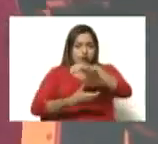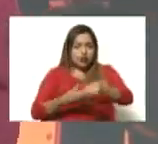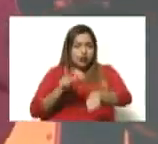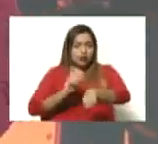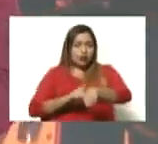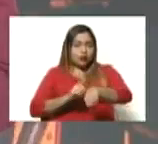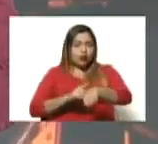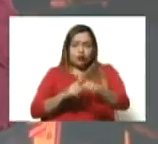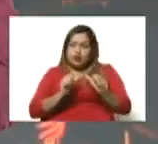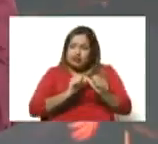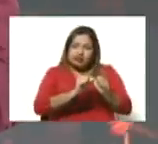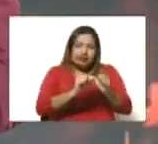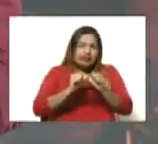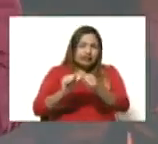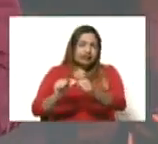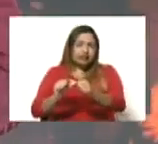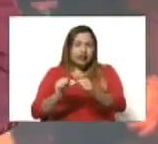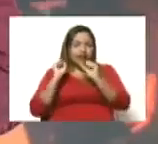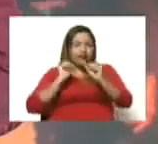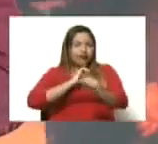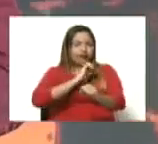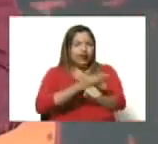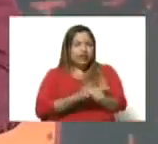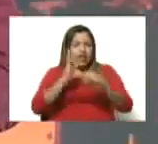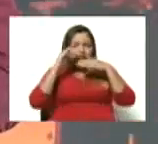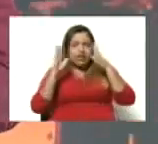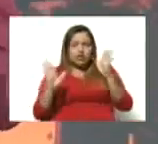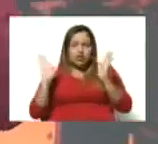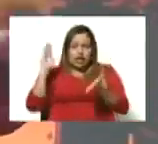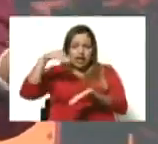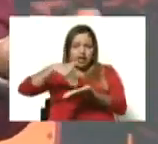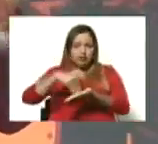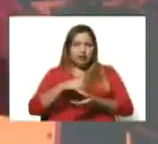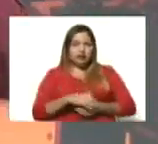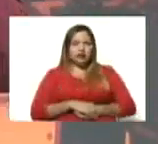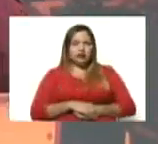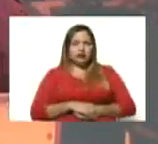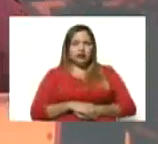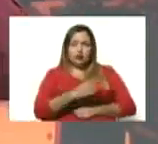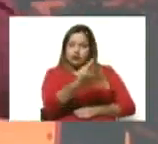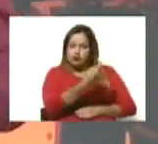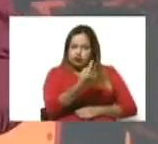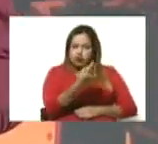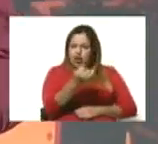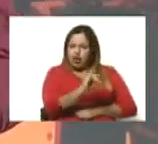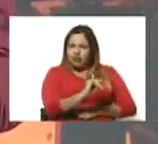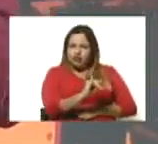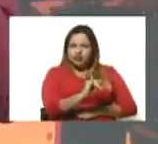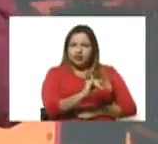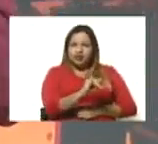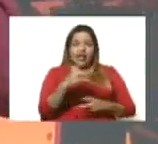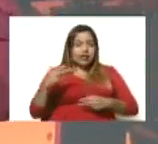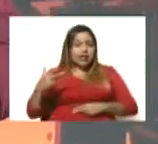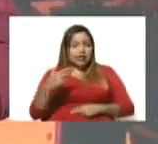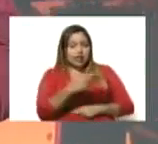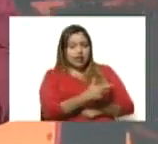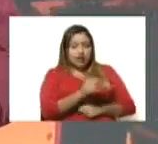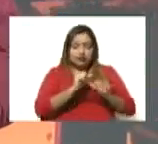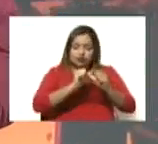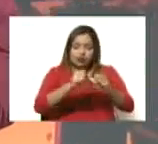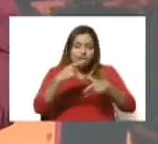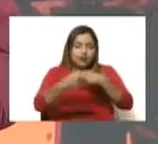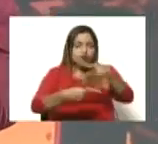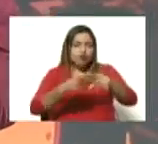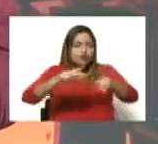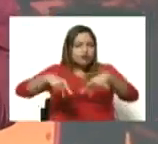hora continúa siendo de atención en el estado de Aragua, no solamente por lo que está ocurriendo en las tejerías, donde continúa el proceso